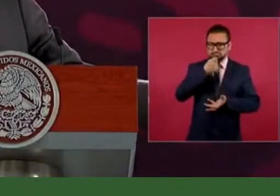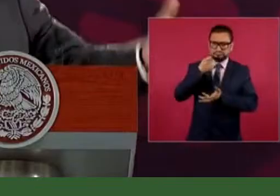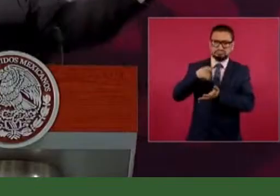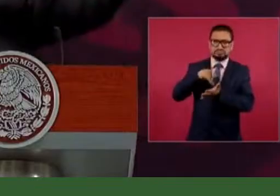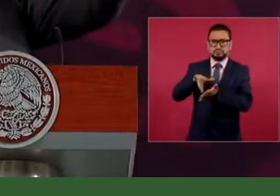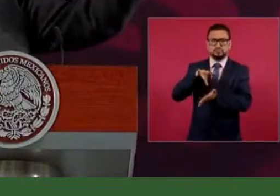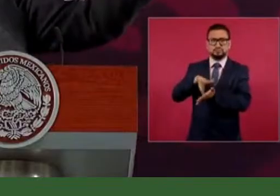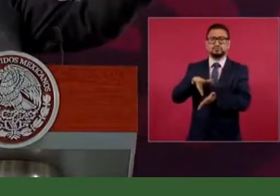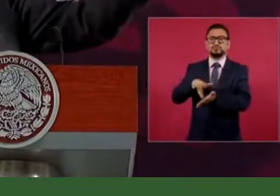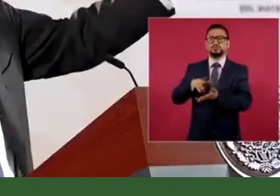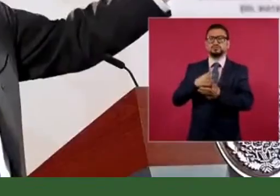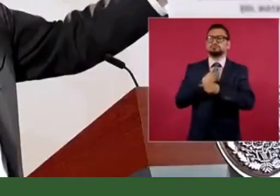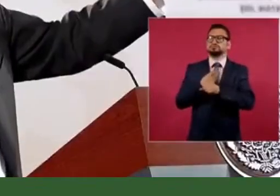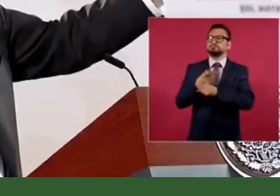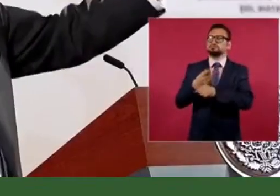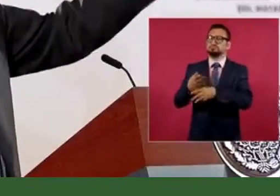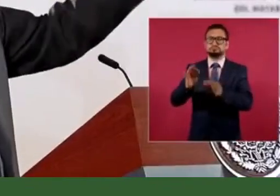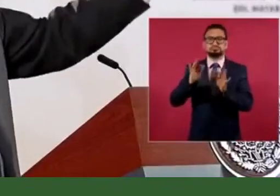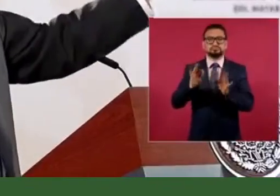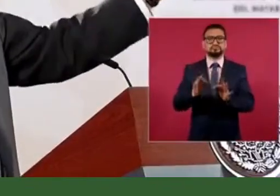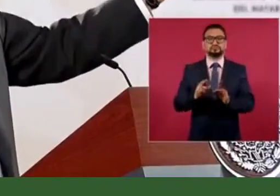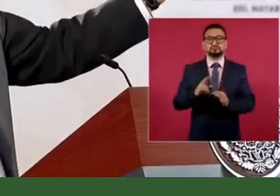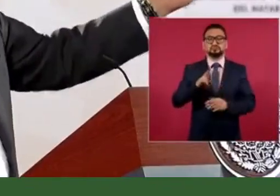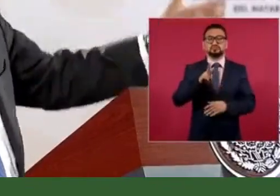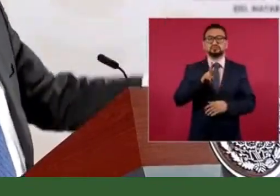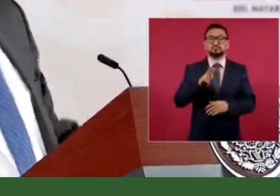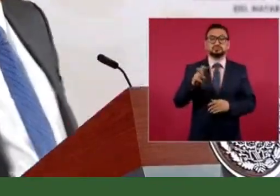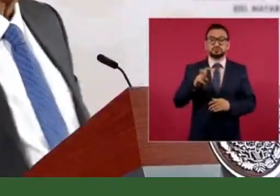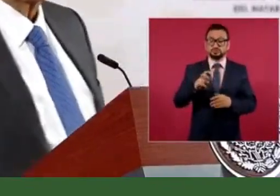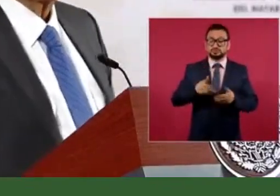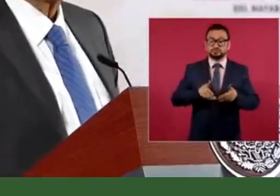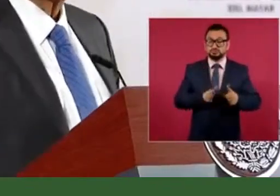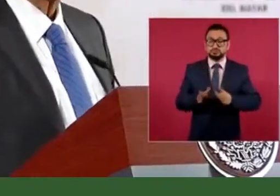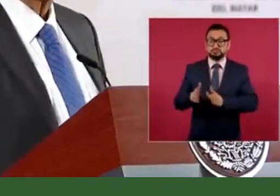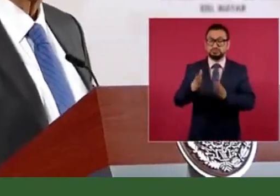y ahí están los resultados: más de 200 caminos